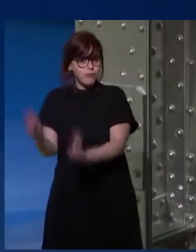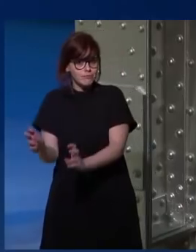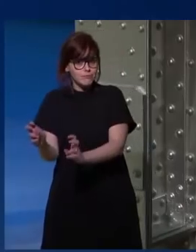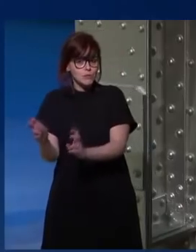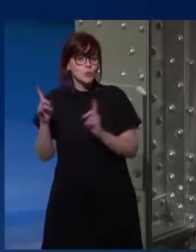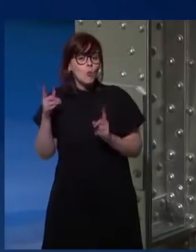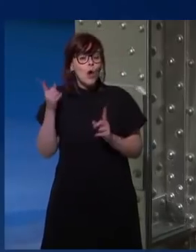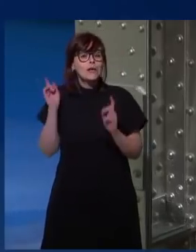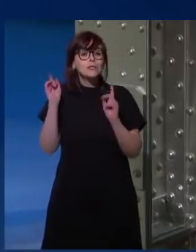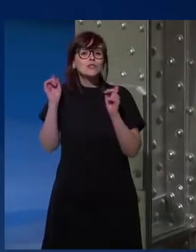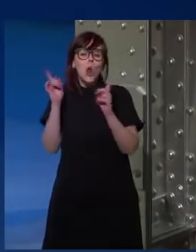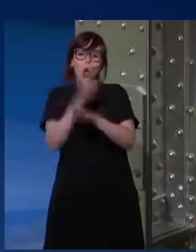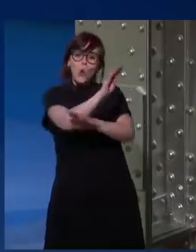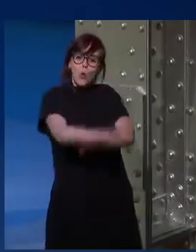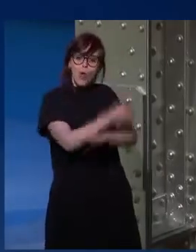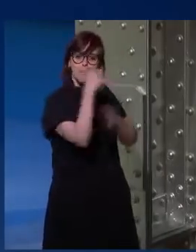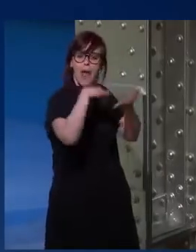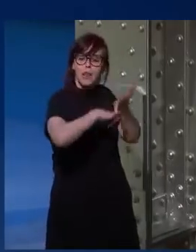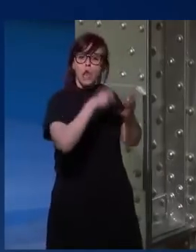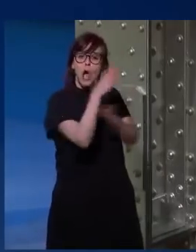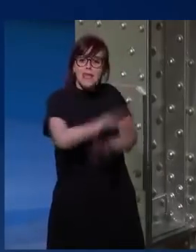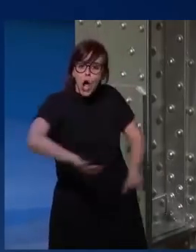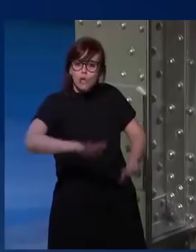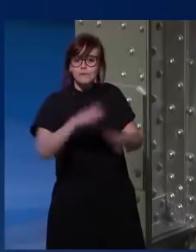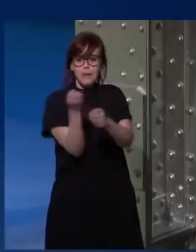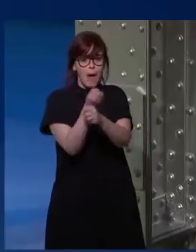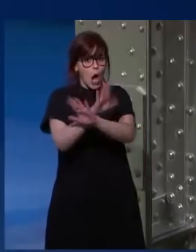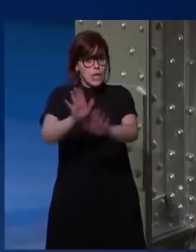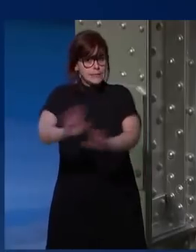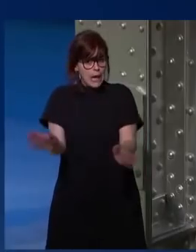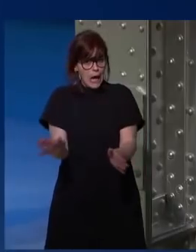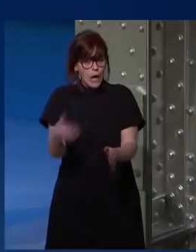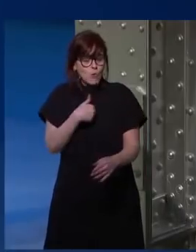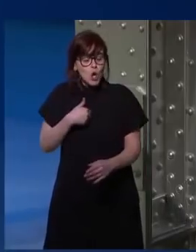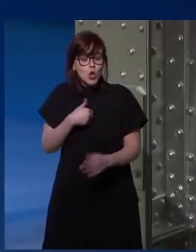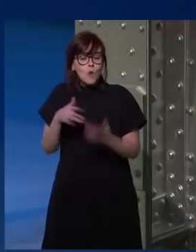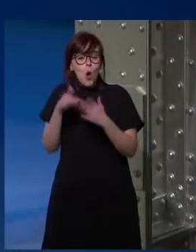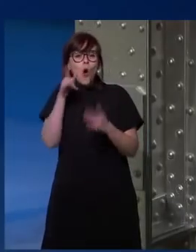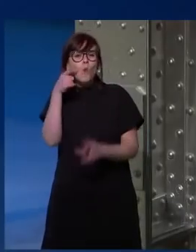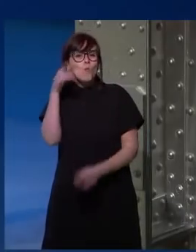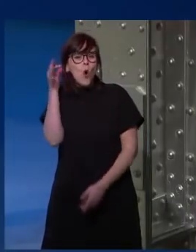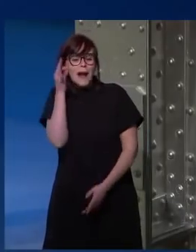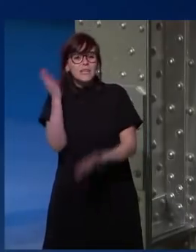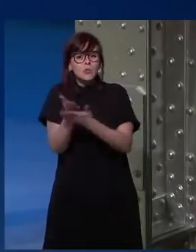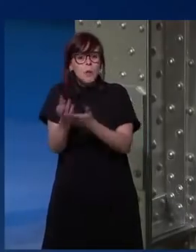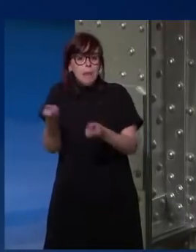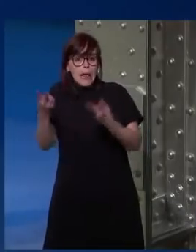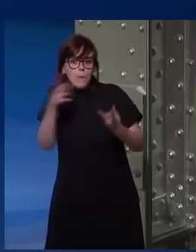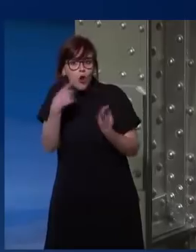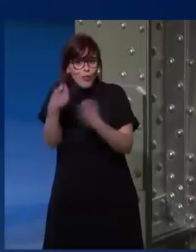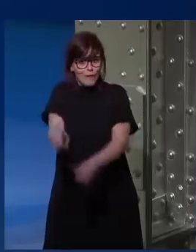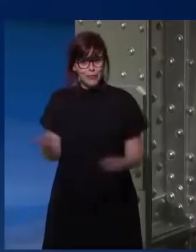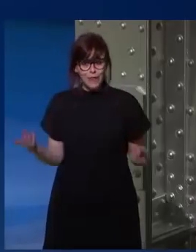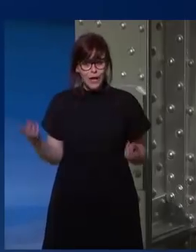función era cuidar del marido, de los niños y las labores domésticas. Entonces no salía de ahí. ¿para qué quería estudiar si no lo necesitaba, ¿no? Entonces,